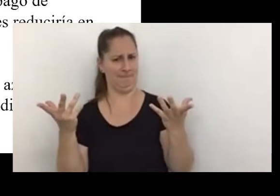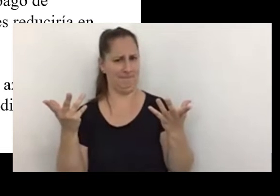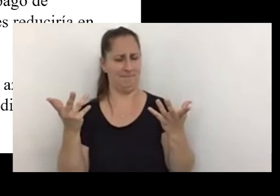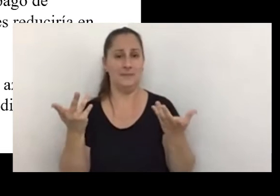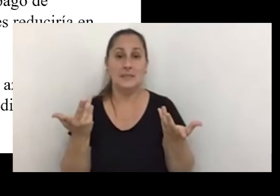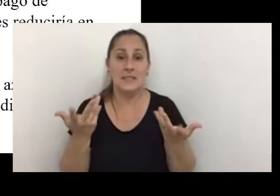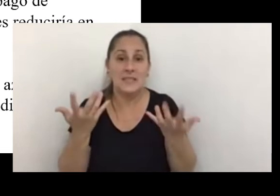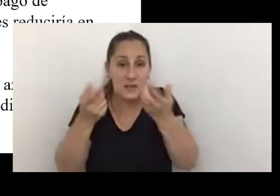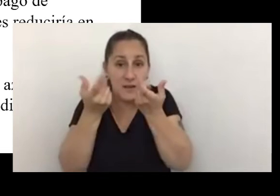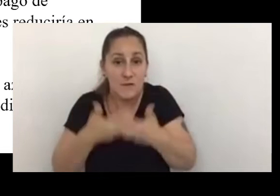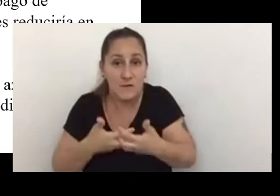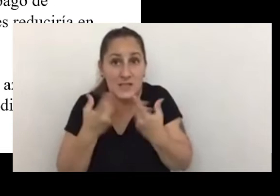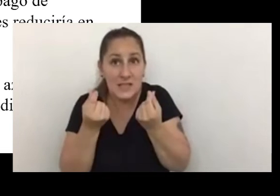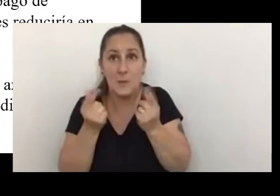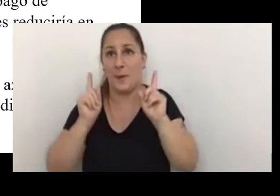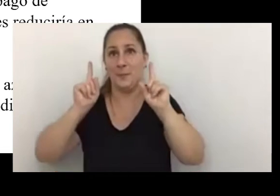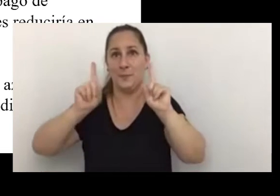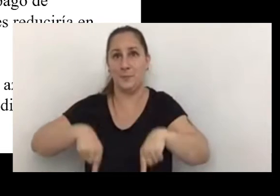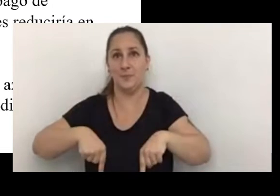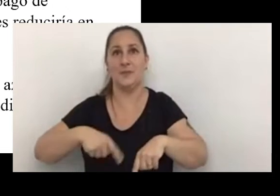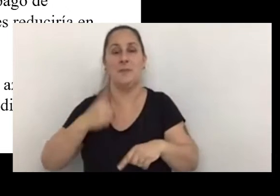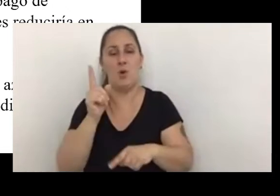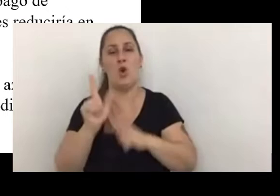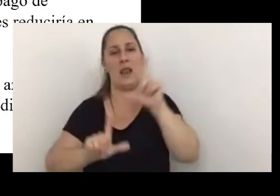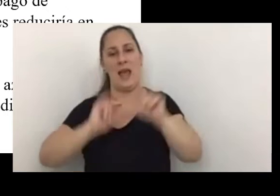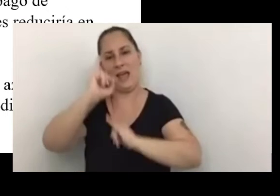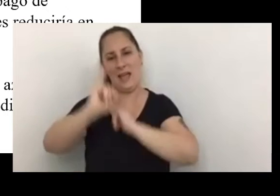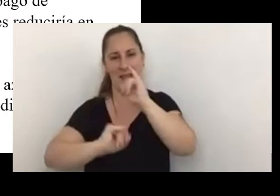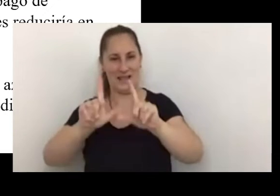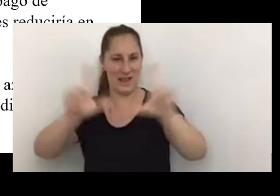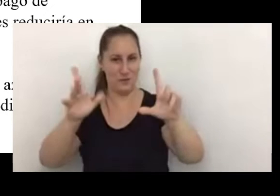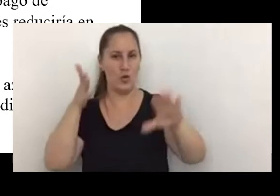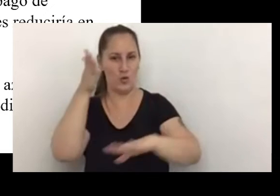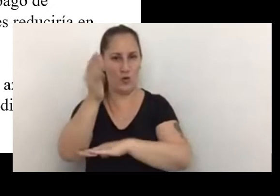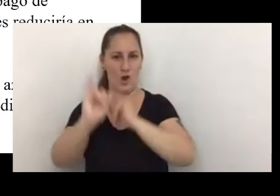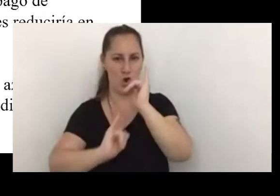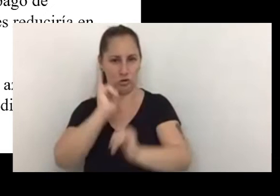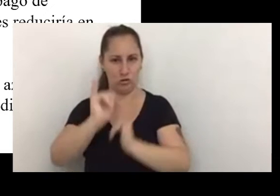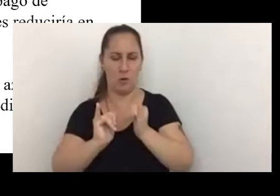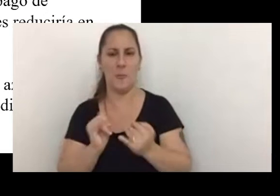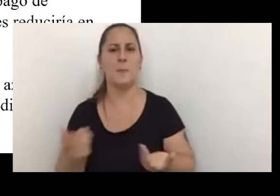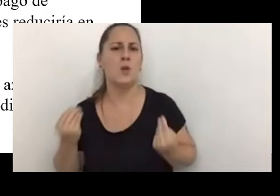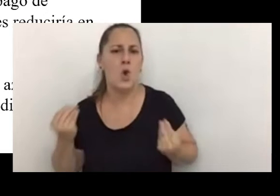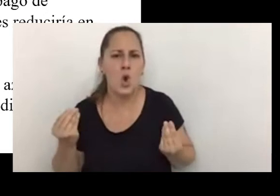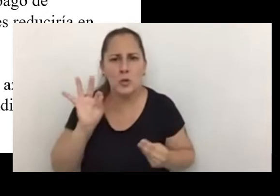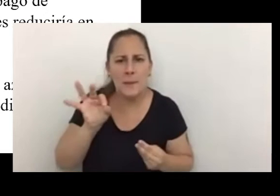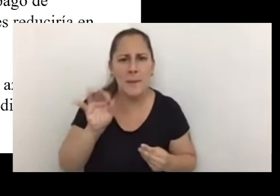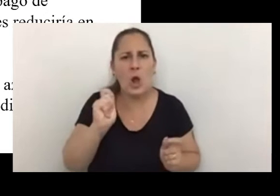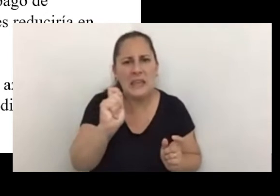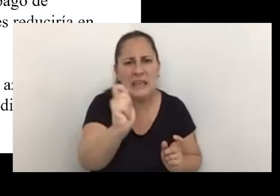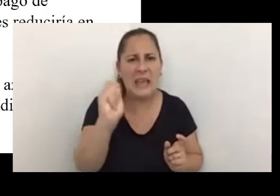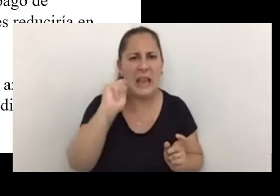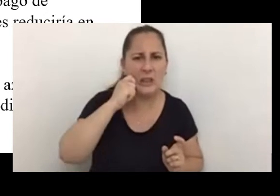le explicó él mismo en la cadena de televisión Nippon TV. ¿Y cómo vamos a definir el estándar? Está tabulado,